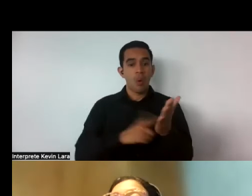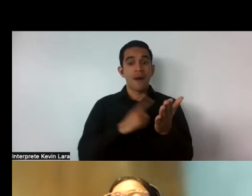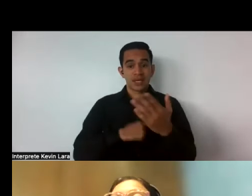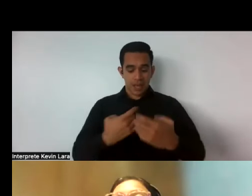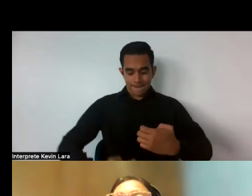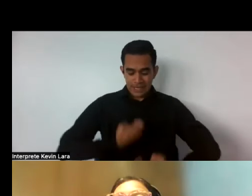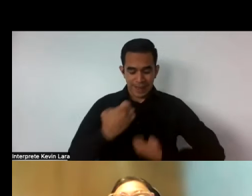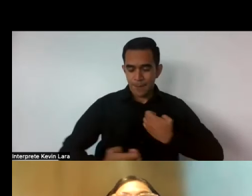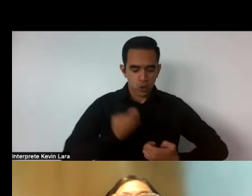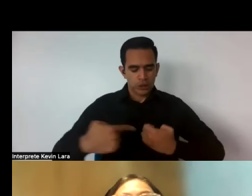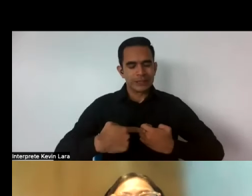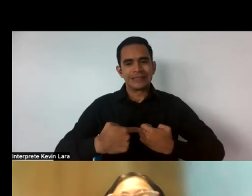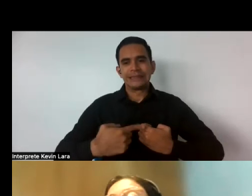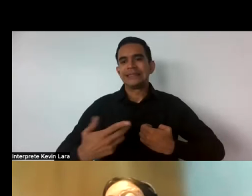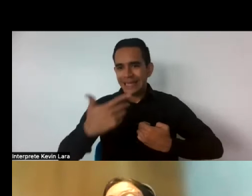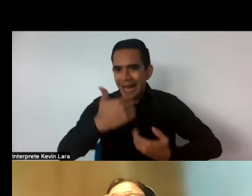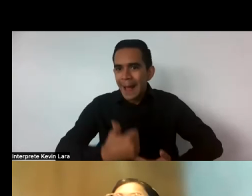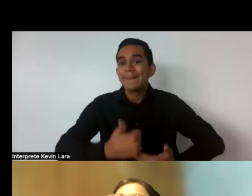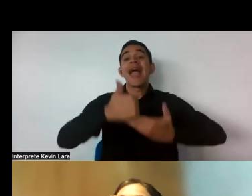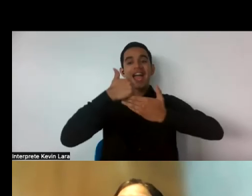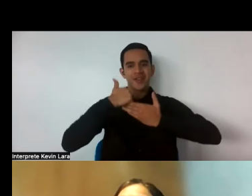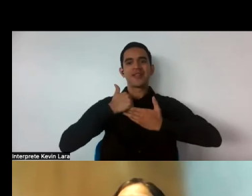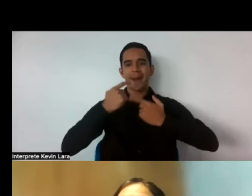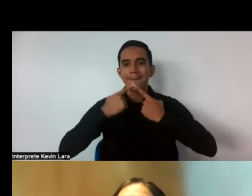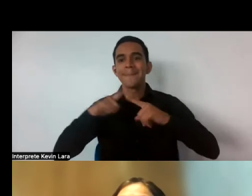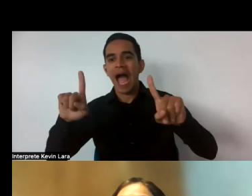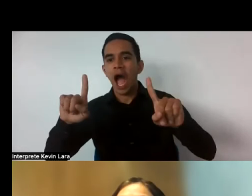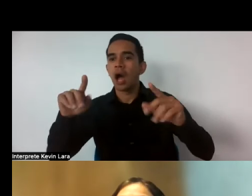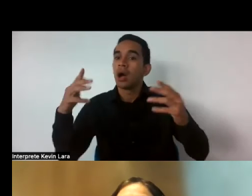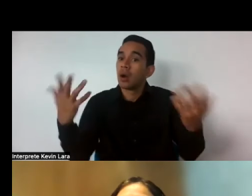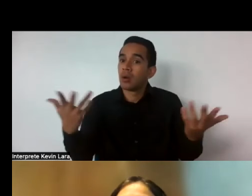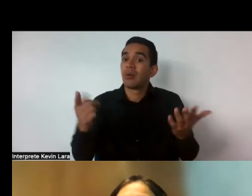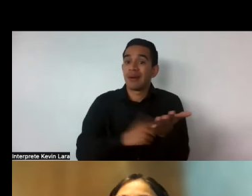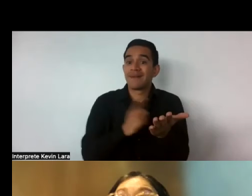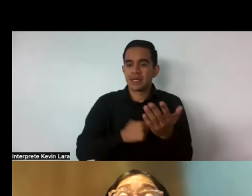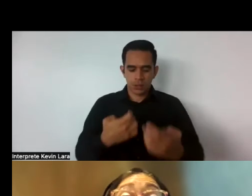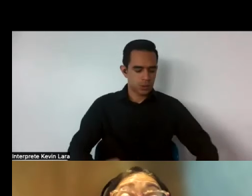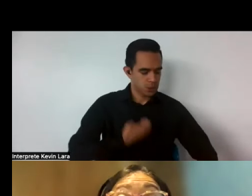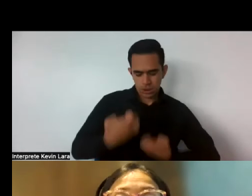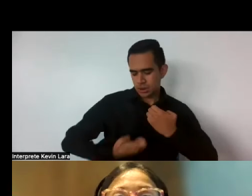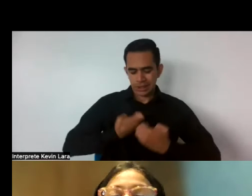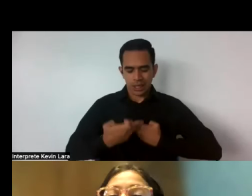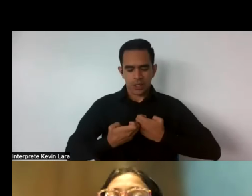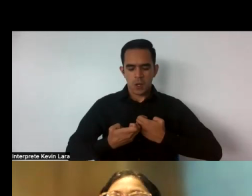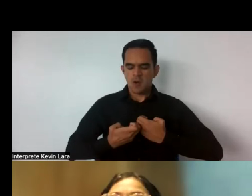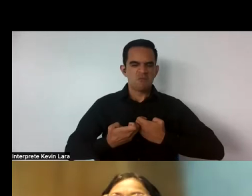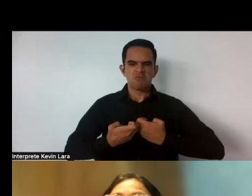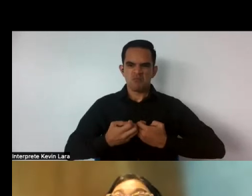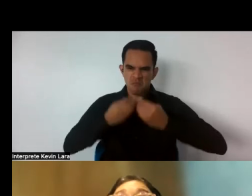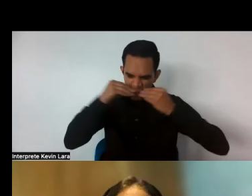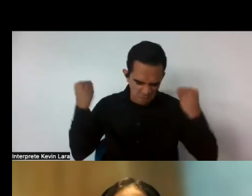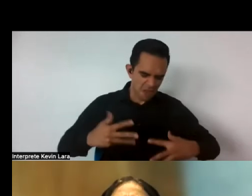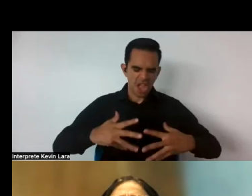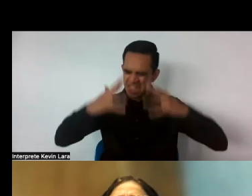nos permiten tomar las decisiones correctas. Si alguna de estas